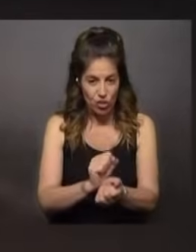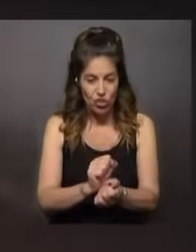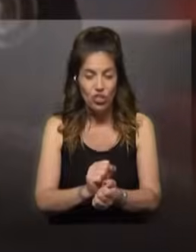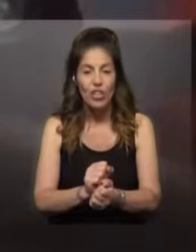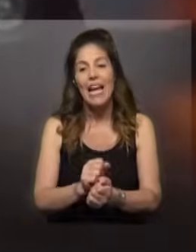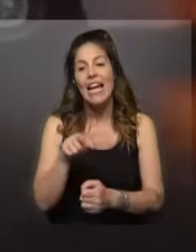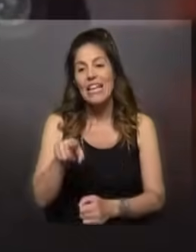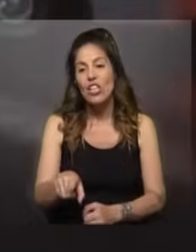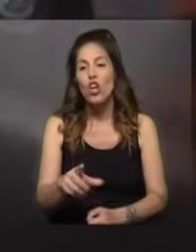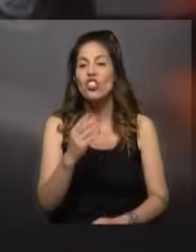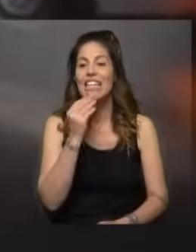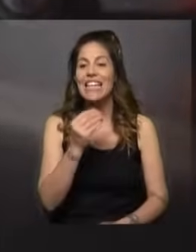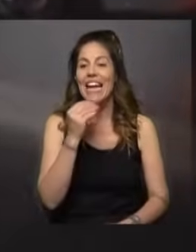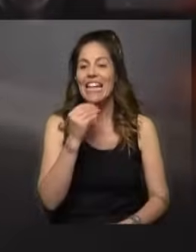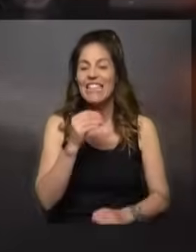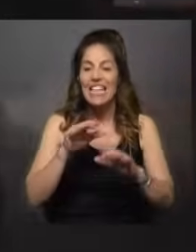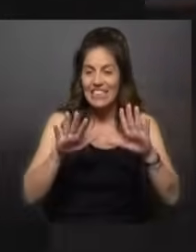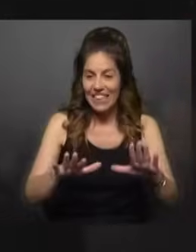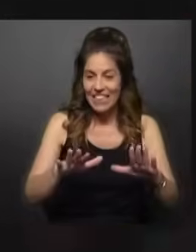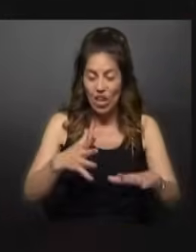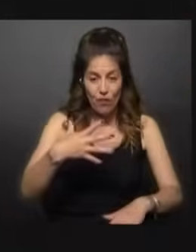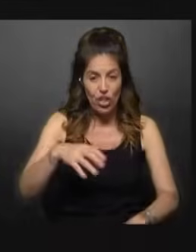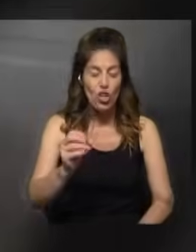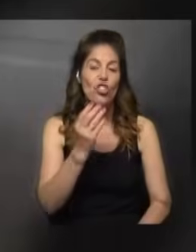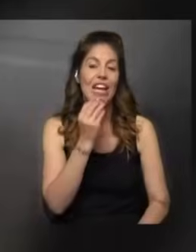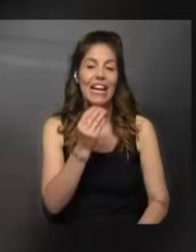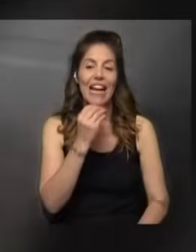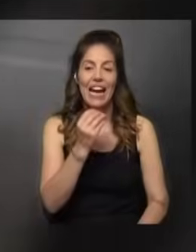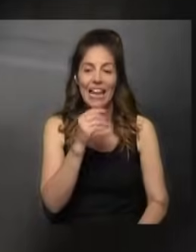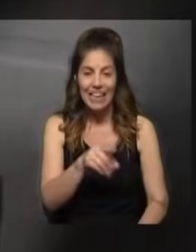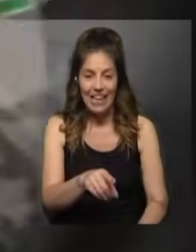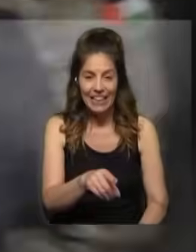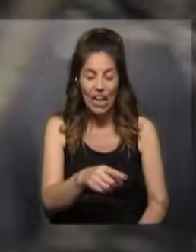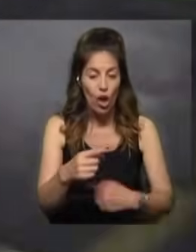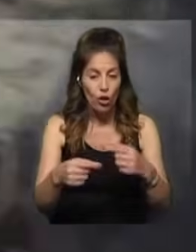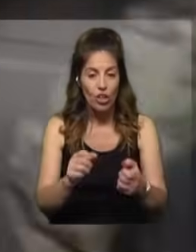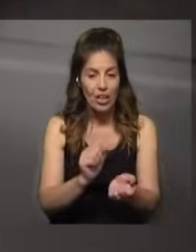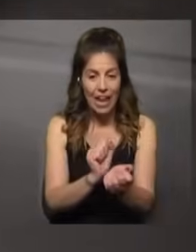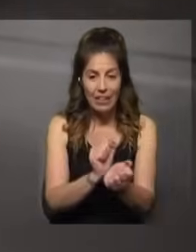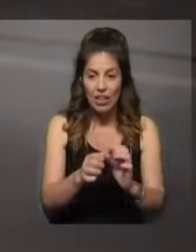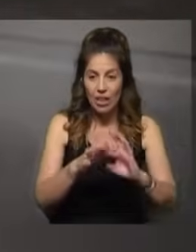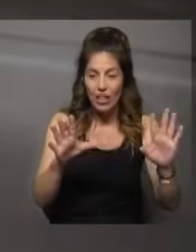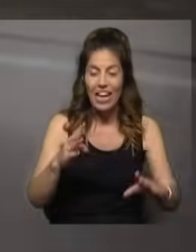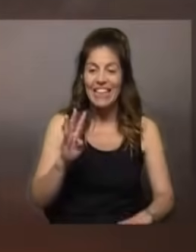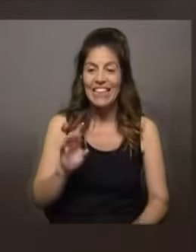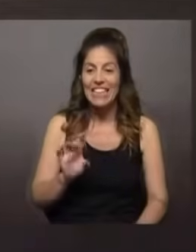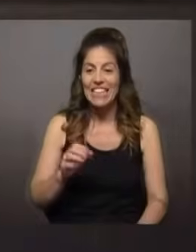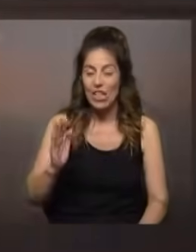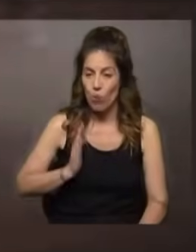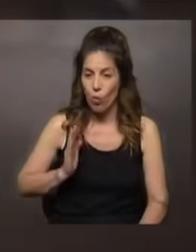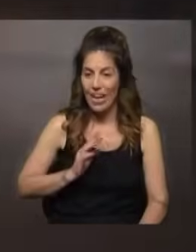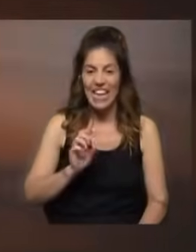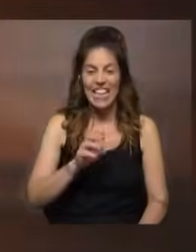tailandeses fueron liberados esta tarde y trasladados a Israel vía Egipto a lo que siguió la excarcelación de 15 mujeres y 15 menores